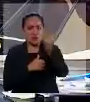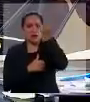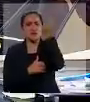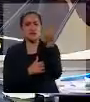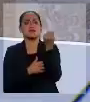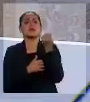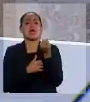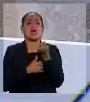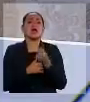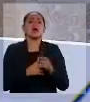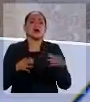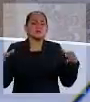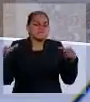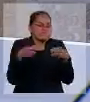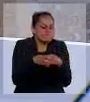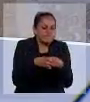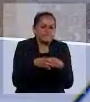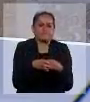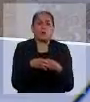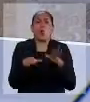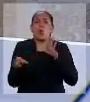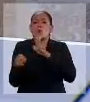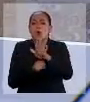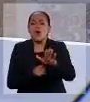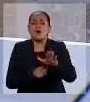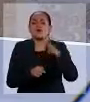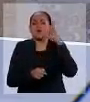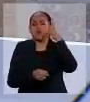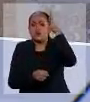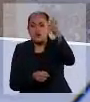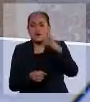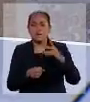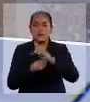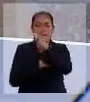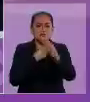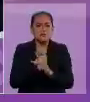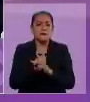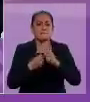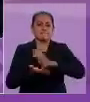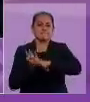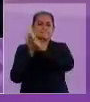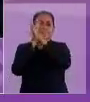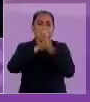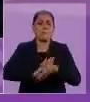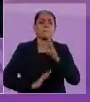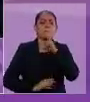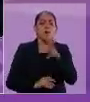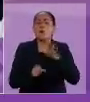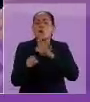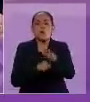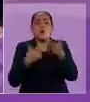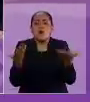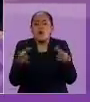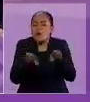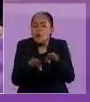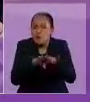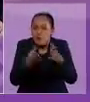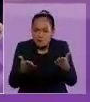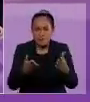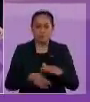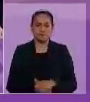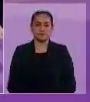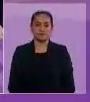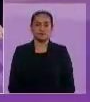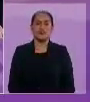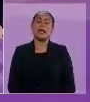¿qué país nos ofrece usted desde la ciencia y la tecnología? Bueno, un país que destine